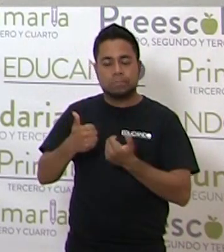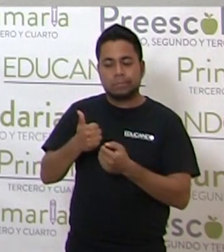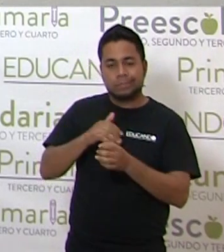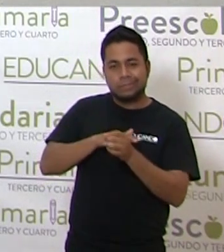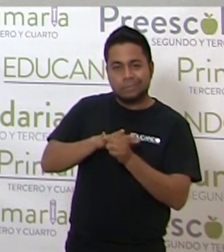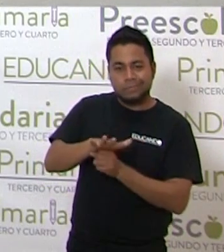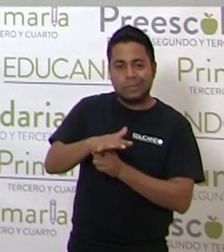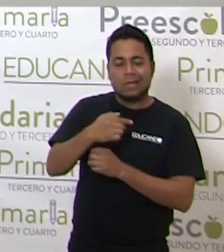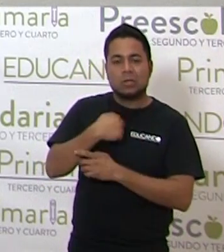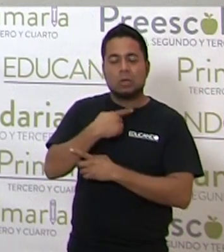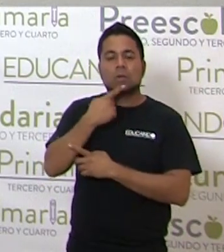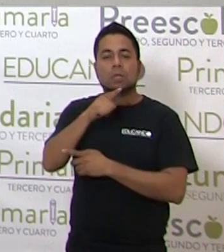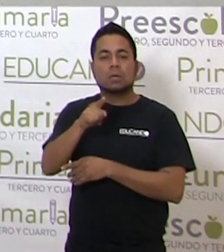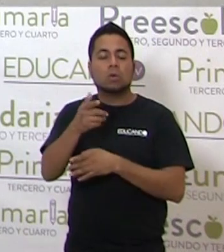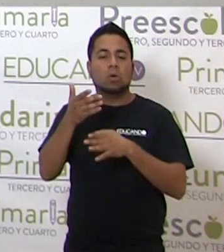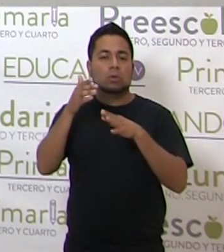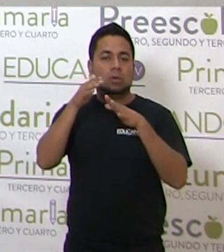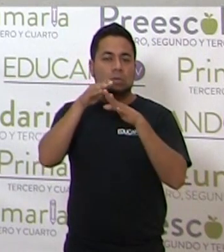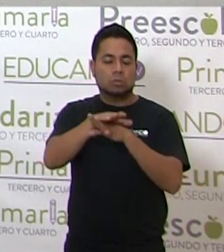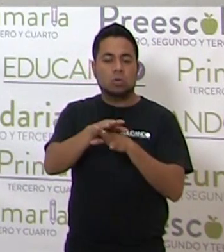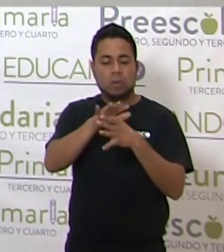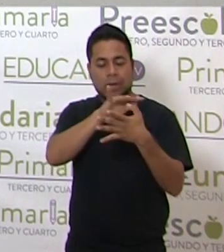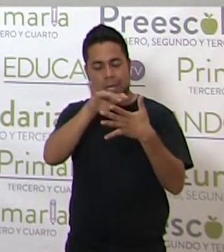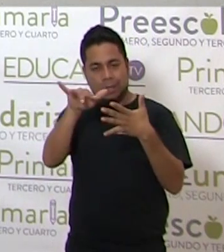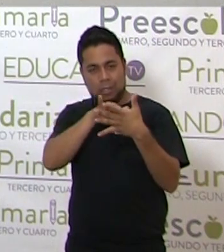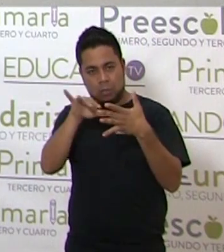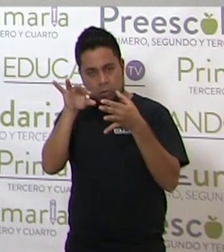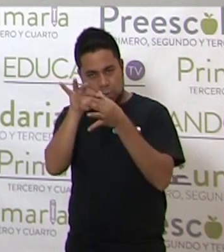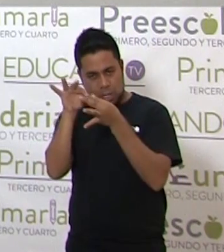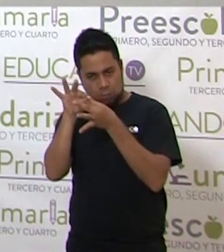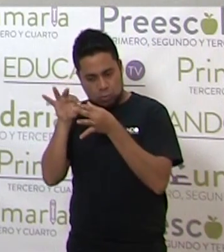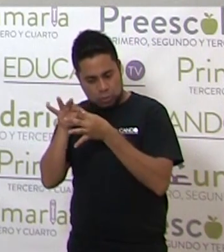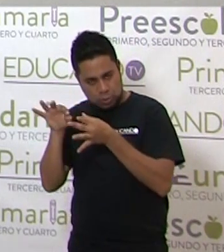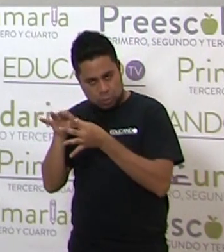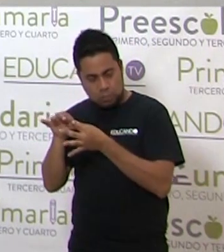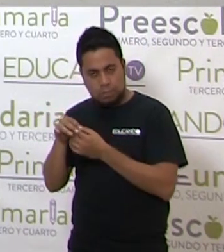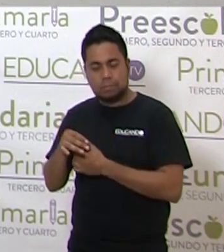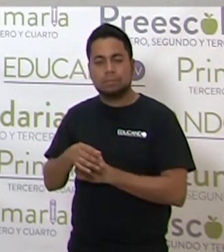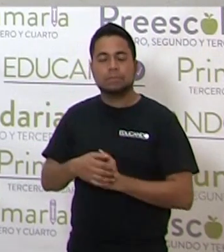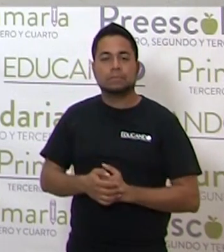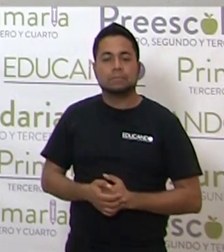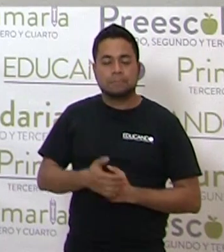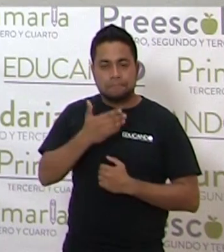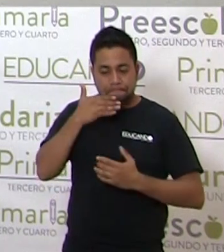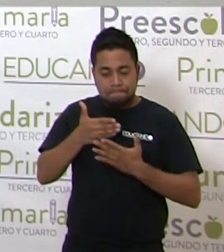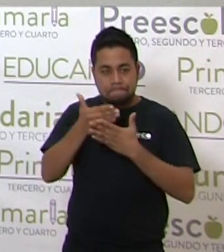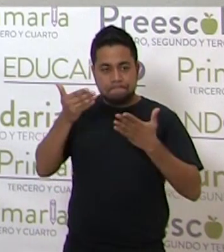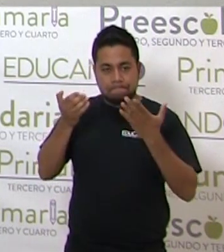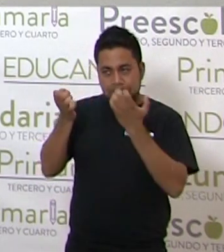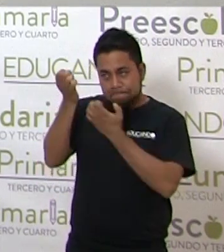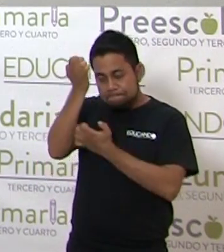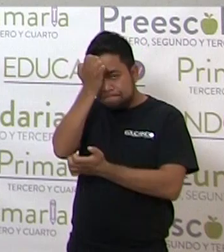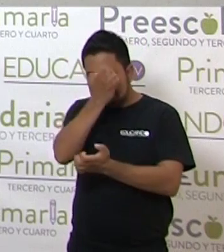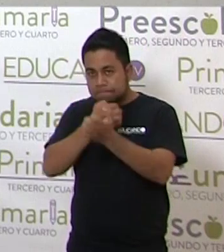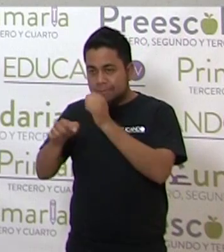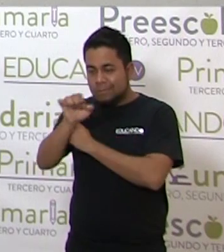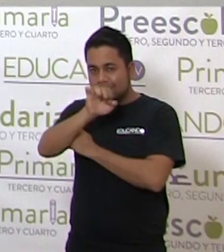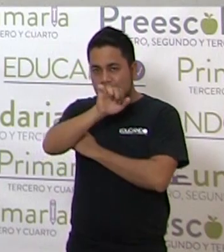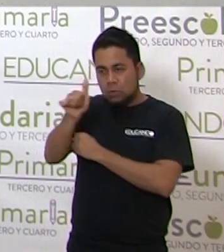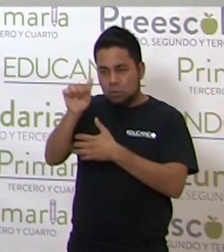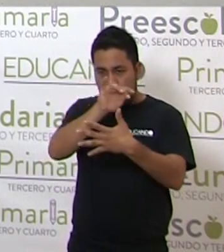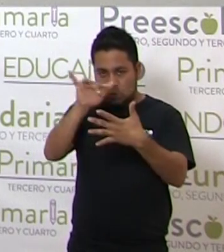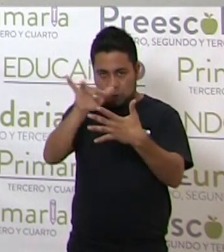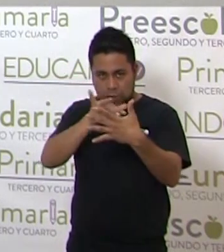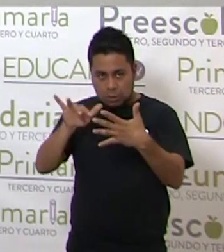cuando estamos hablando de un texto expositivo. Vamos ahora a analizar otro texto